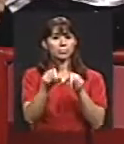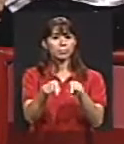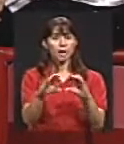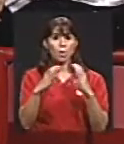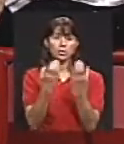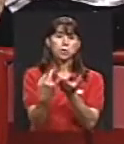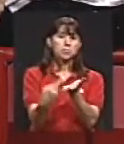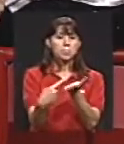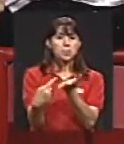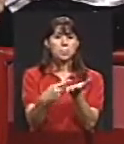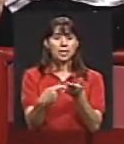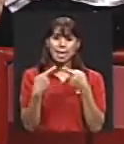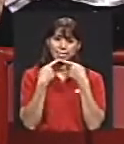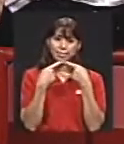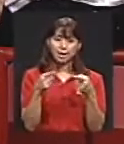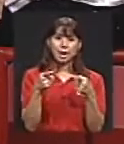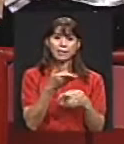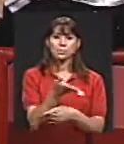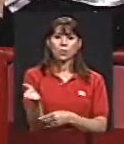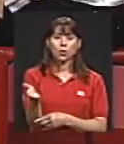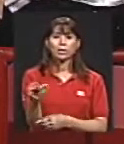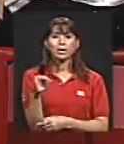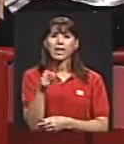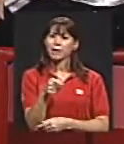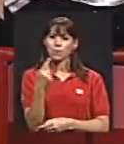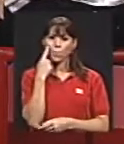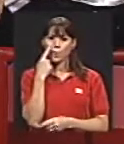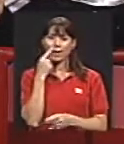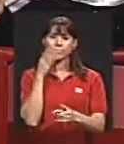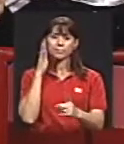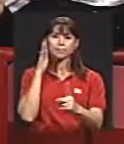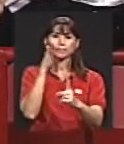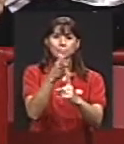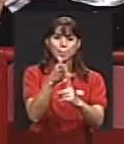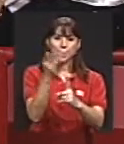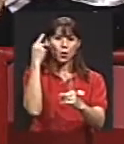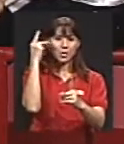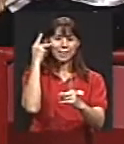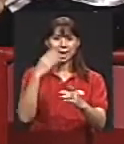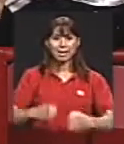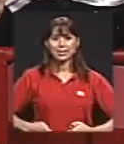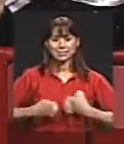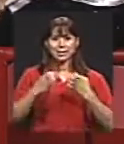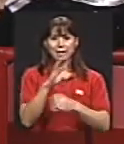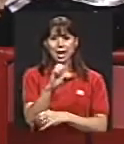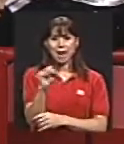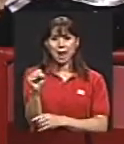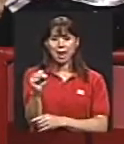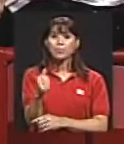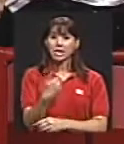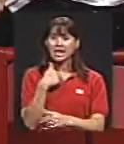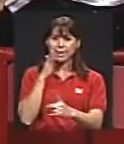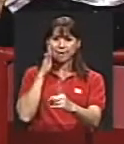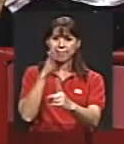declaración y aquí uno ve la la parte de lealtad política que existe en la caja y hay lealtades que yo